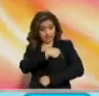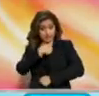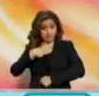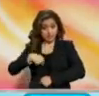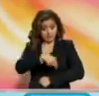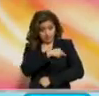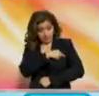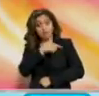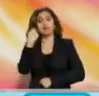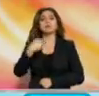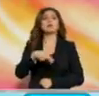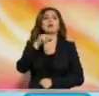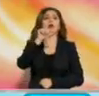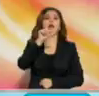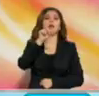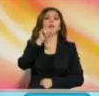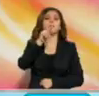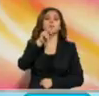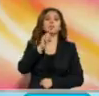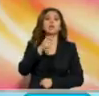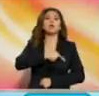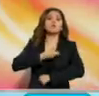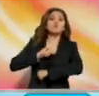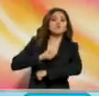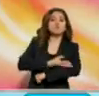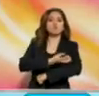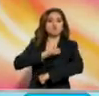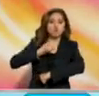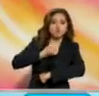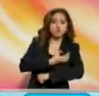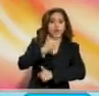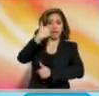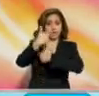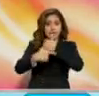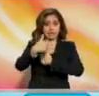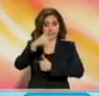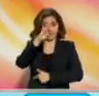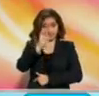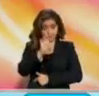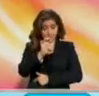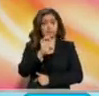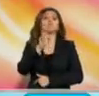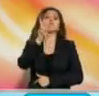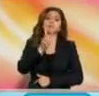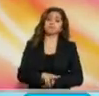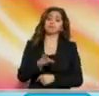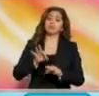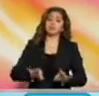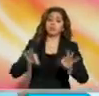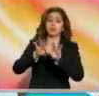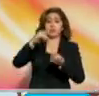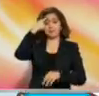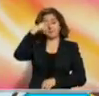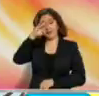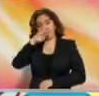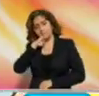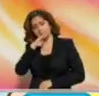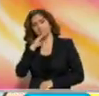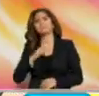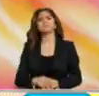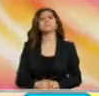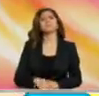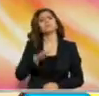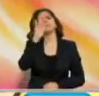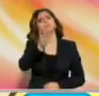ser fundamental para producir esa leche. Entonces, es un beneficio enorme para las mamás. ¿Cuál es el tiempo adecuado que una